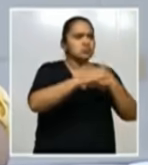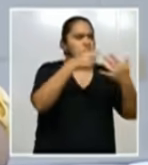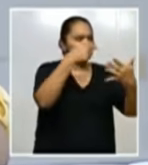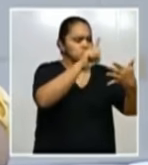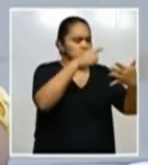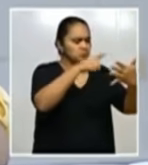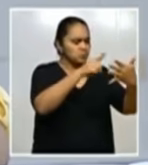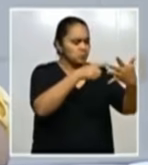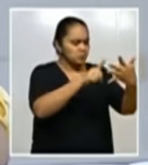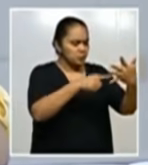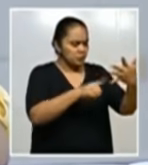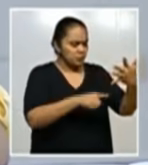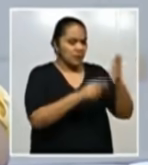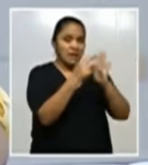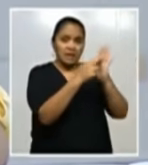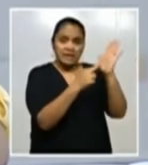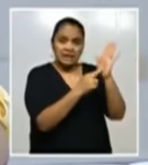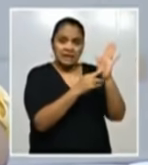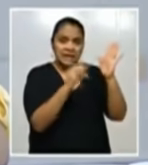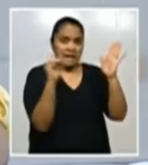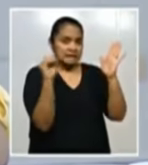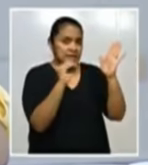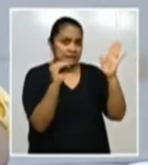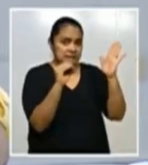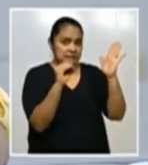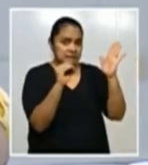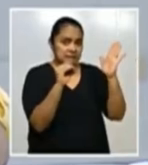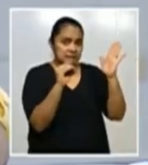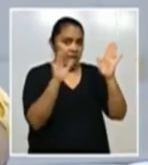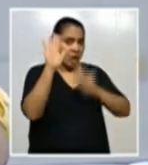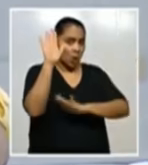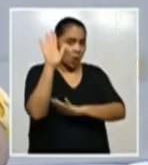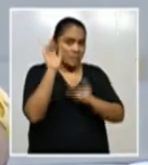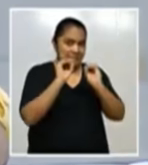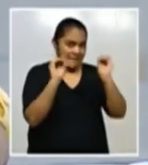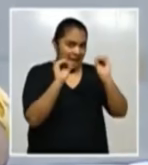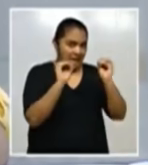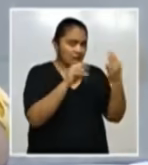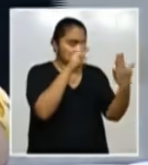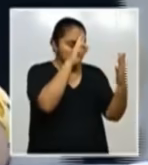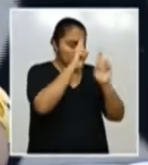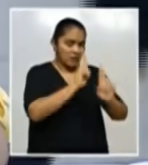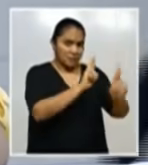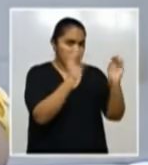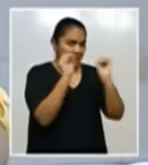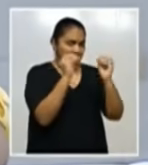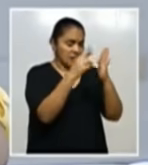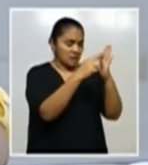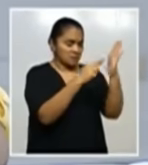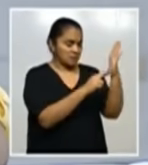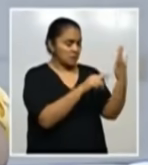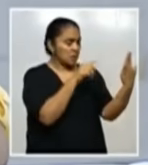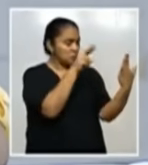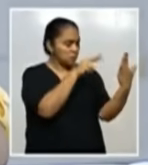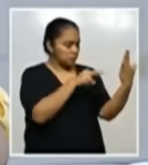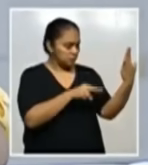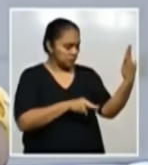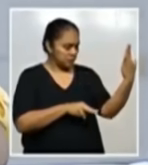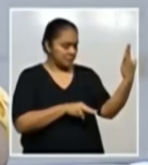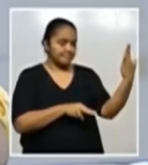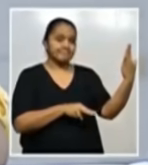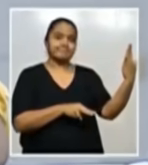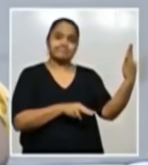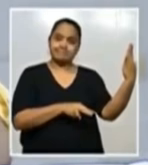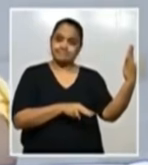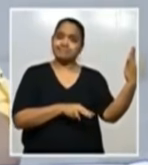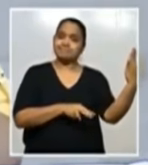bioseguridad, esta va a ser la unidad encargada que va a hacer el cierre, por así decirlo, de esa operación. Ya tenemos 102 personas que empiezan ya